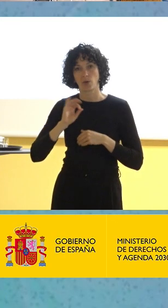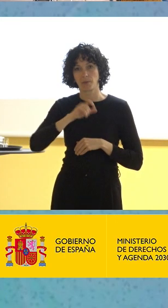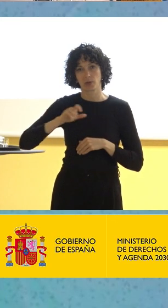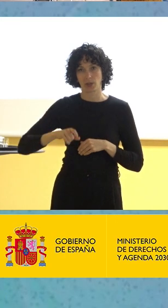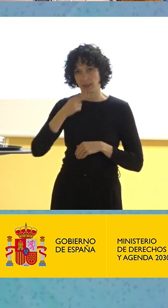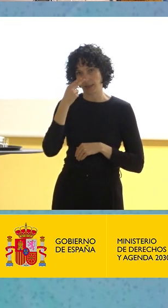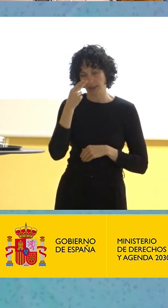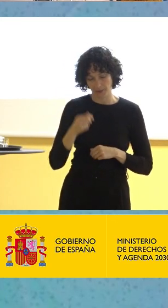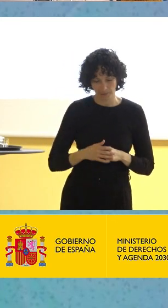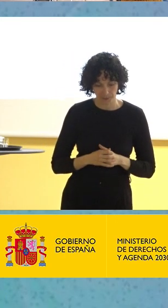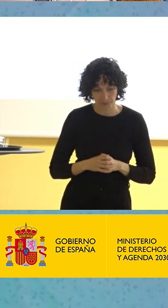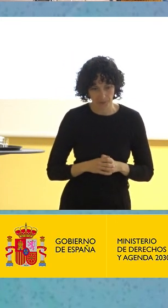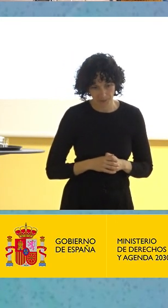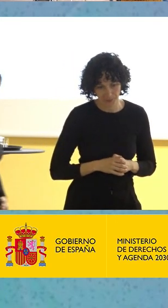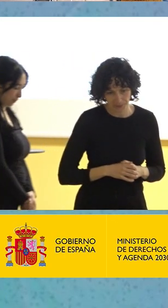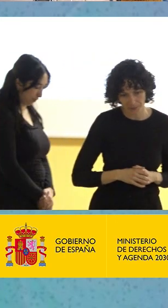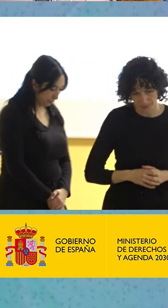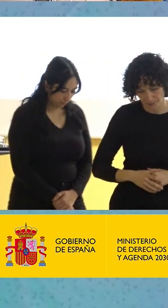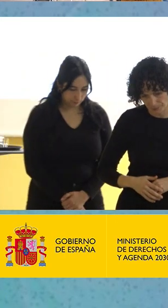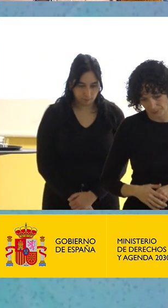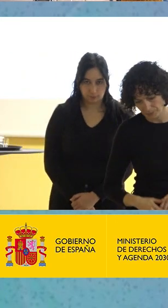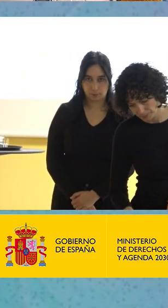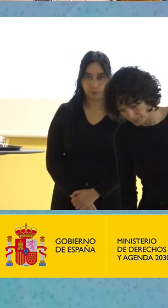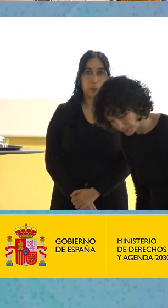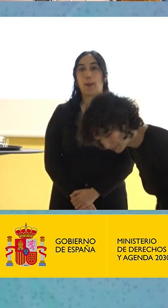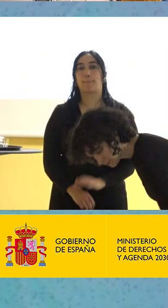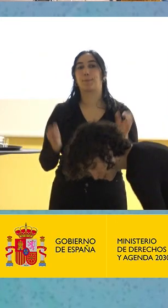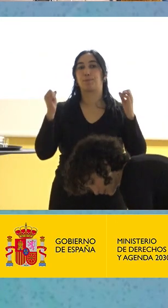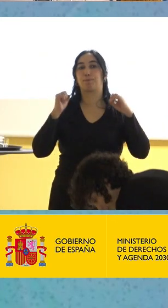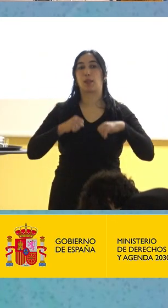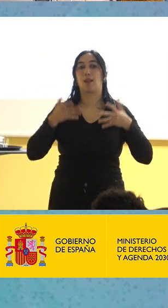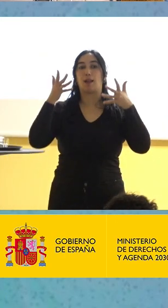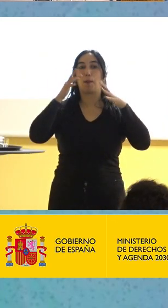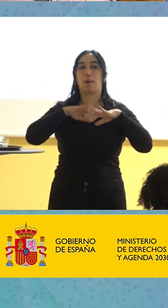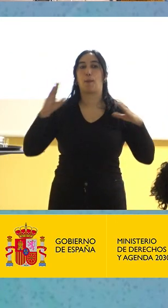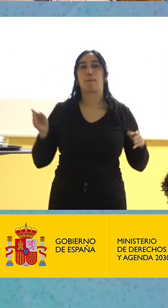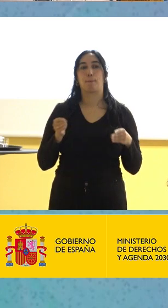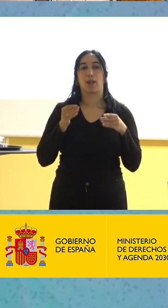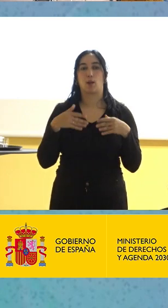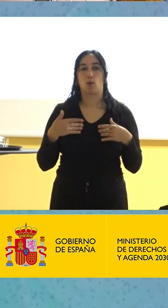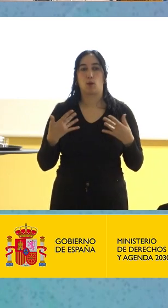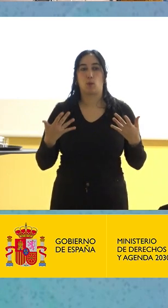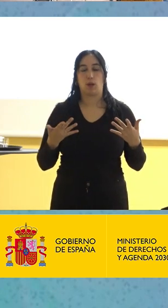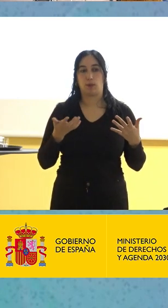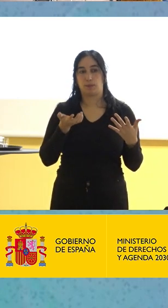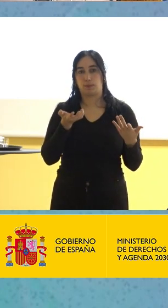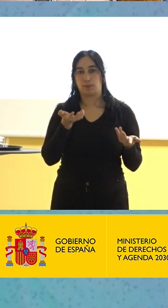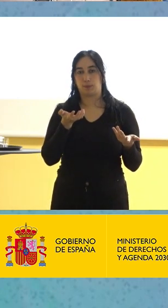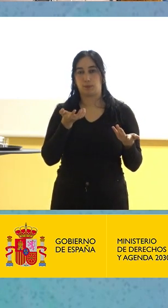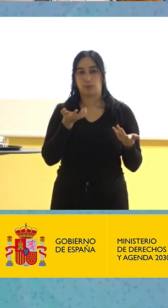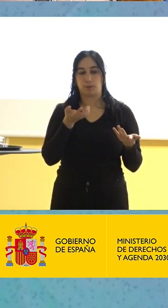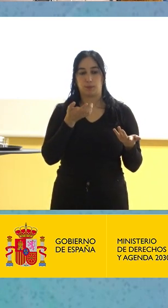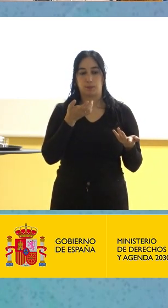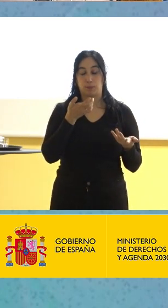personas interesadas. Vale. Las recomendaciones de mejora serían